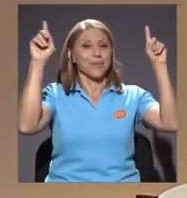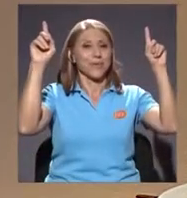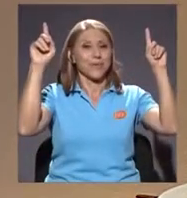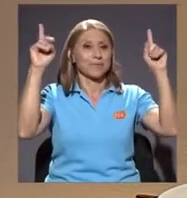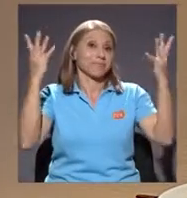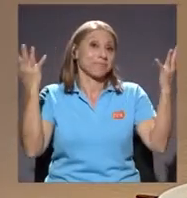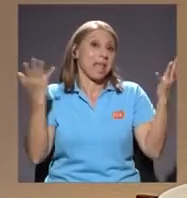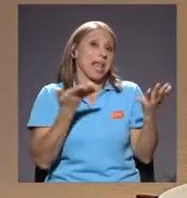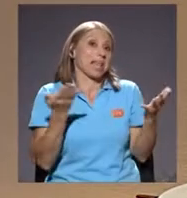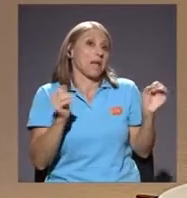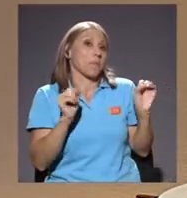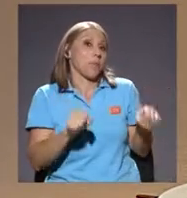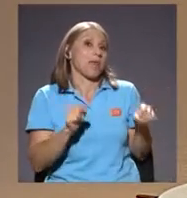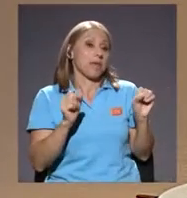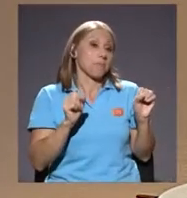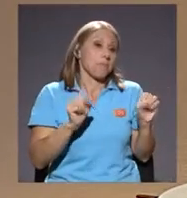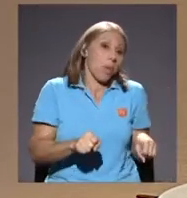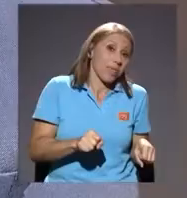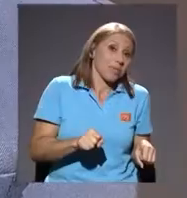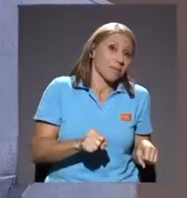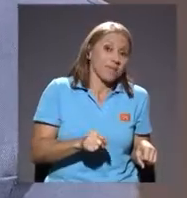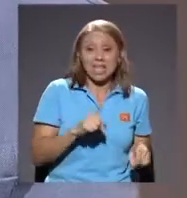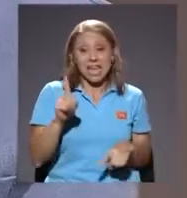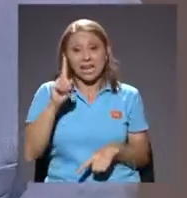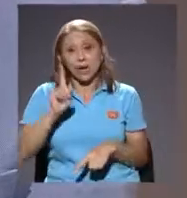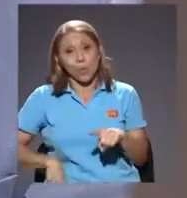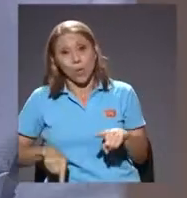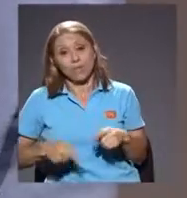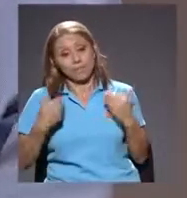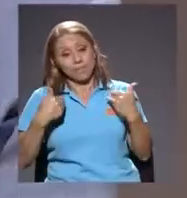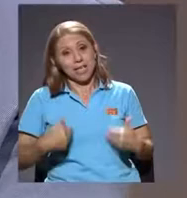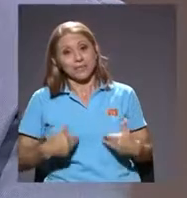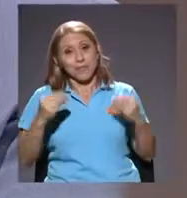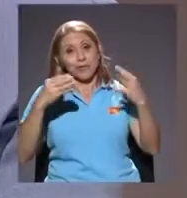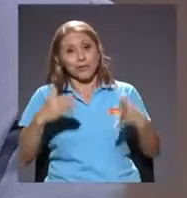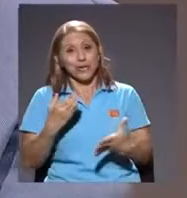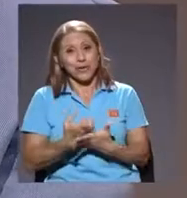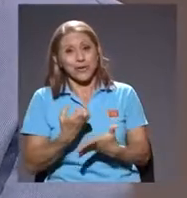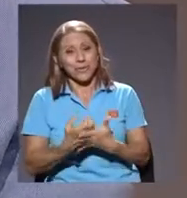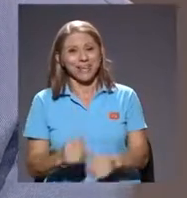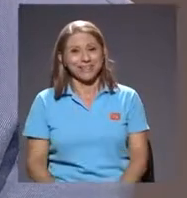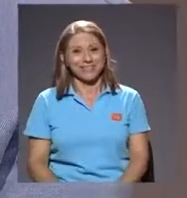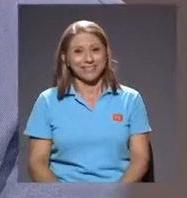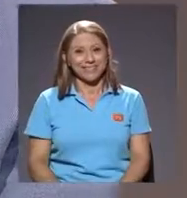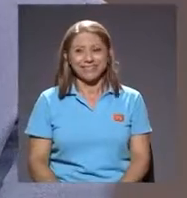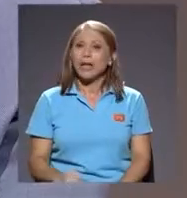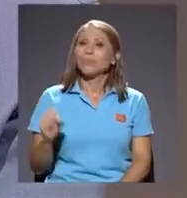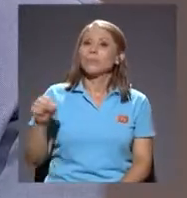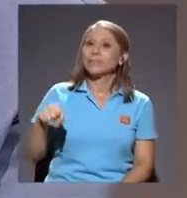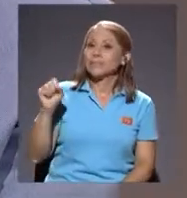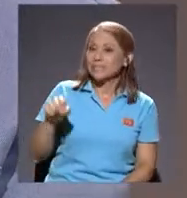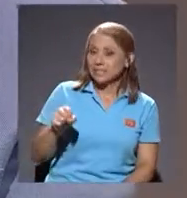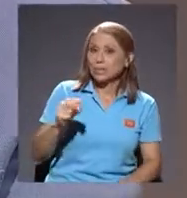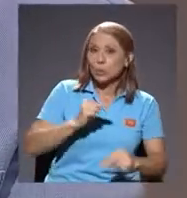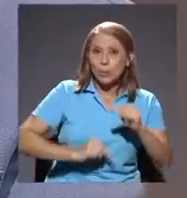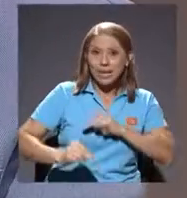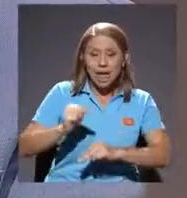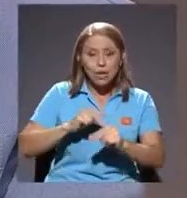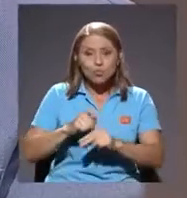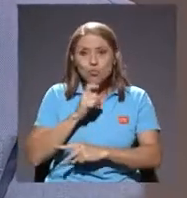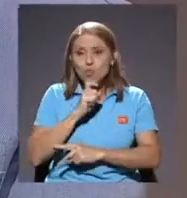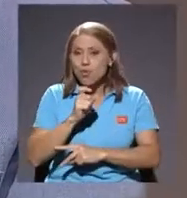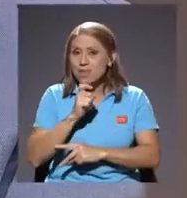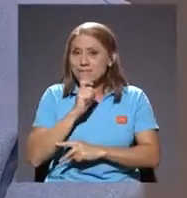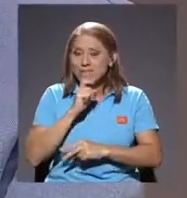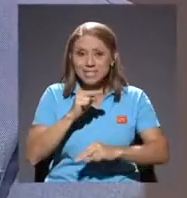el que pueda puede y el que no es producto de economía pues miren si son mercados muy difíciles el negocio de la imprenta